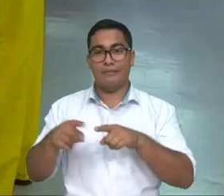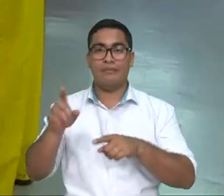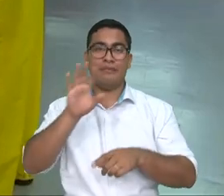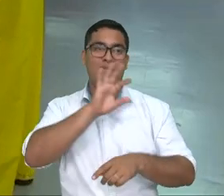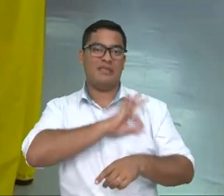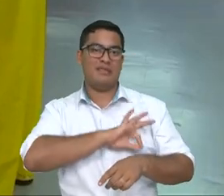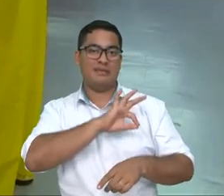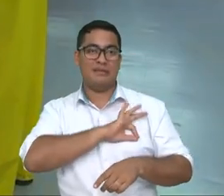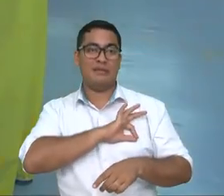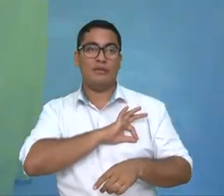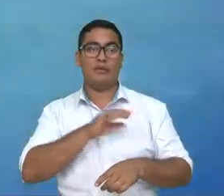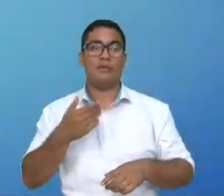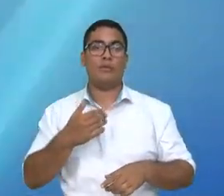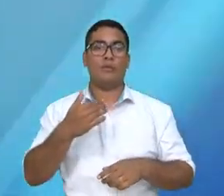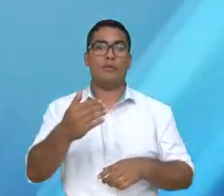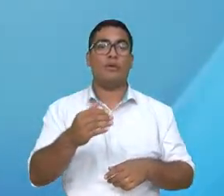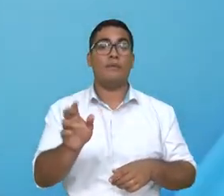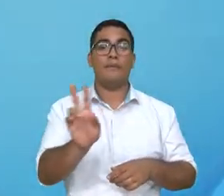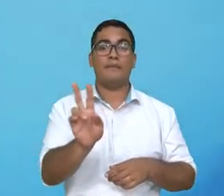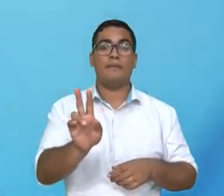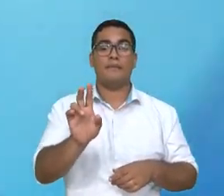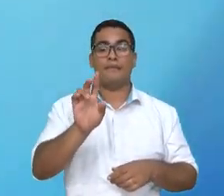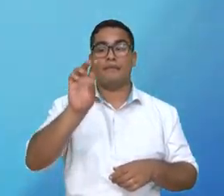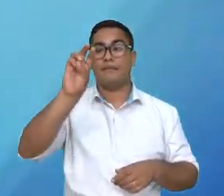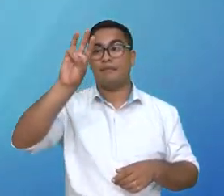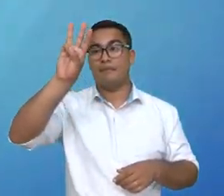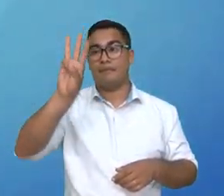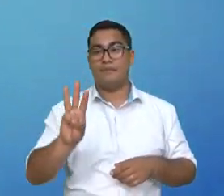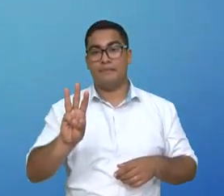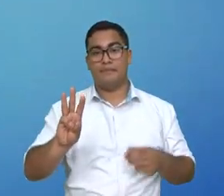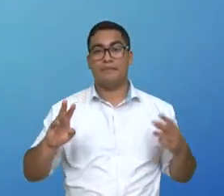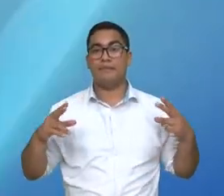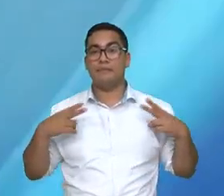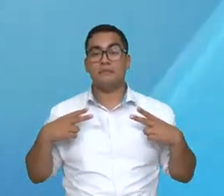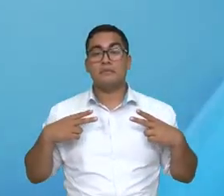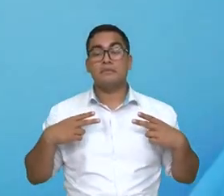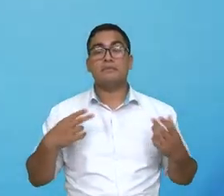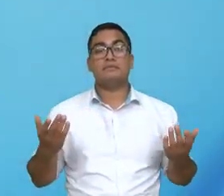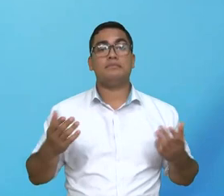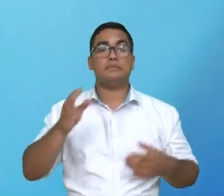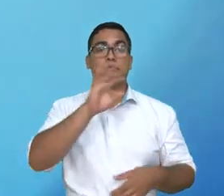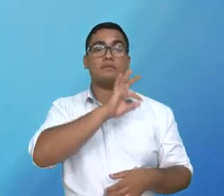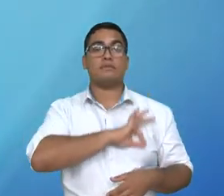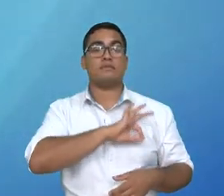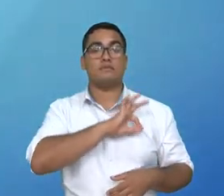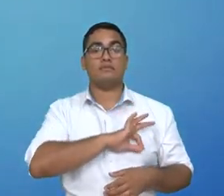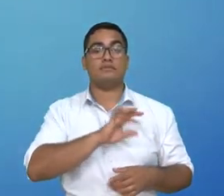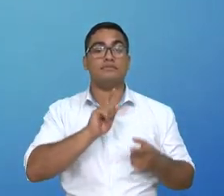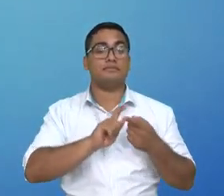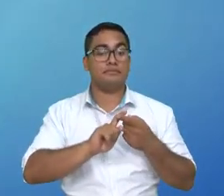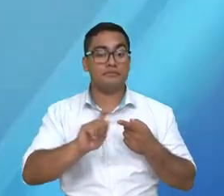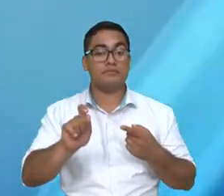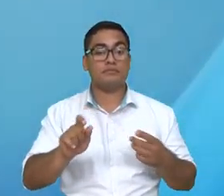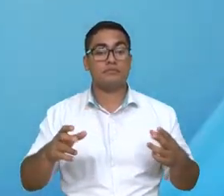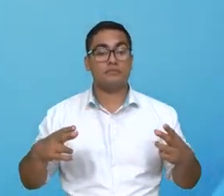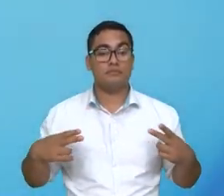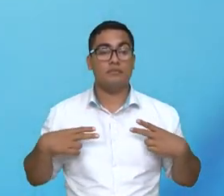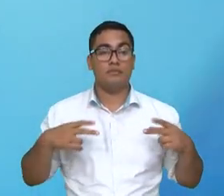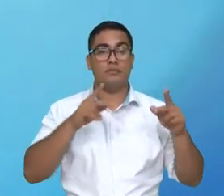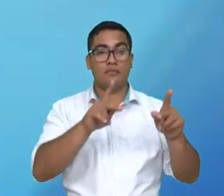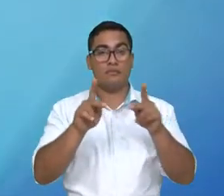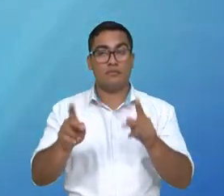Iván Acosta, el viernes 3. El salario del mes de abril a todos los